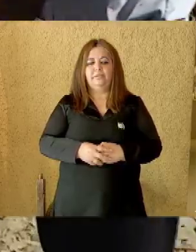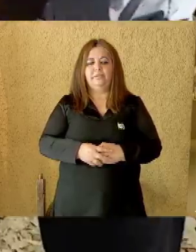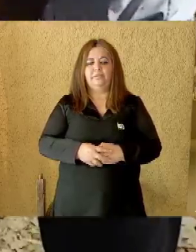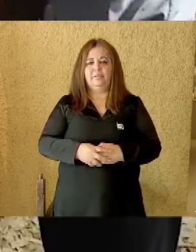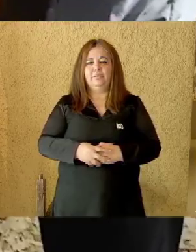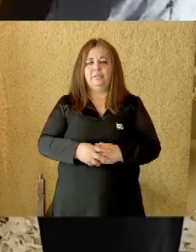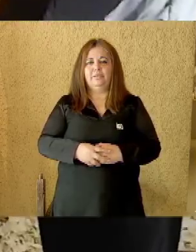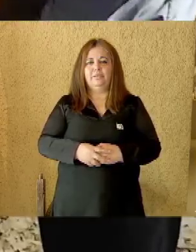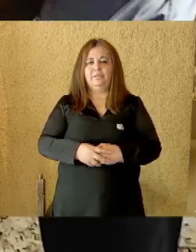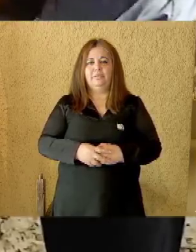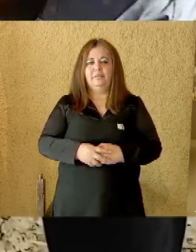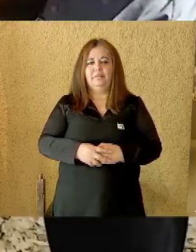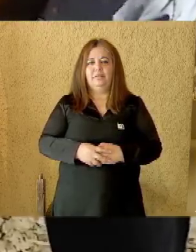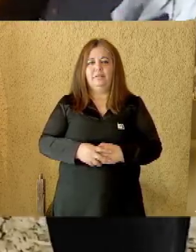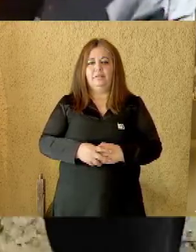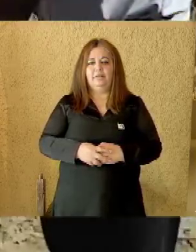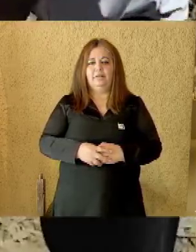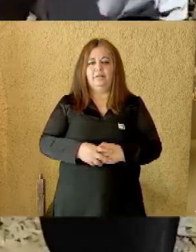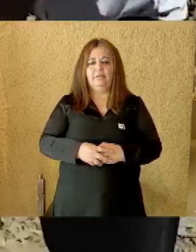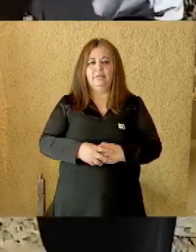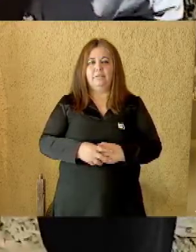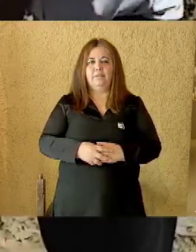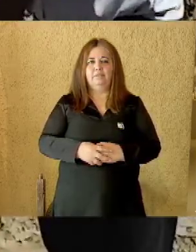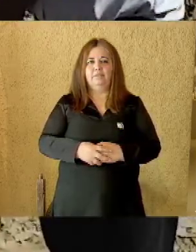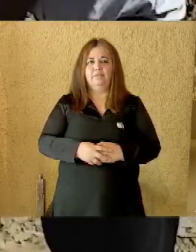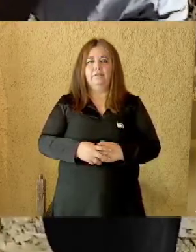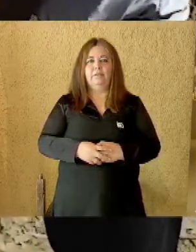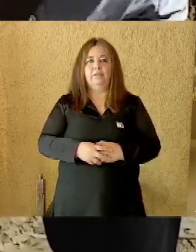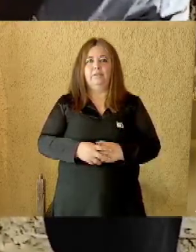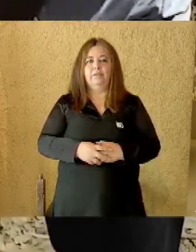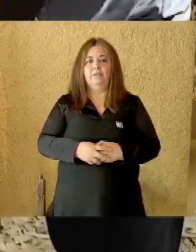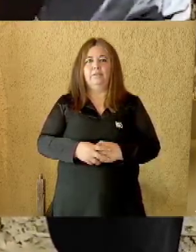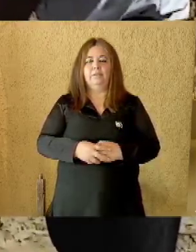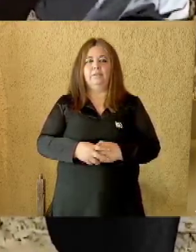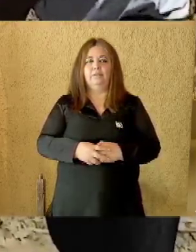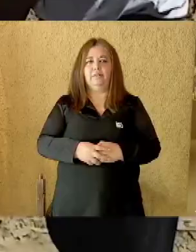Que vengan las serenatas, ya tengo con qué